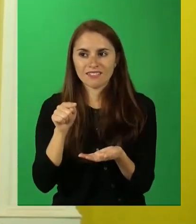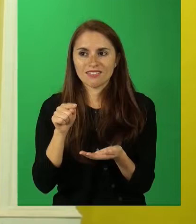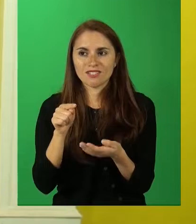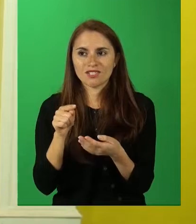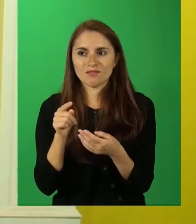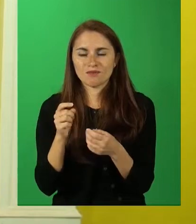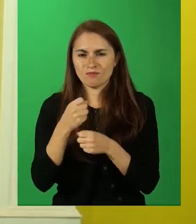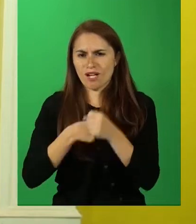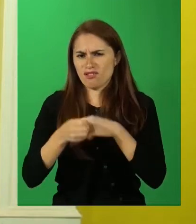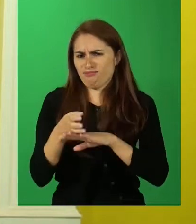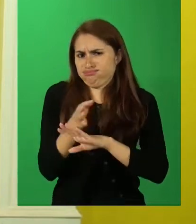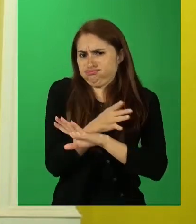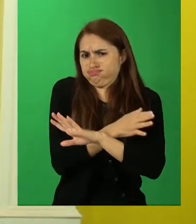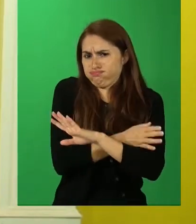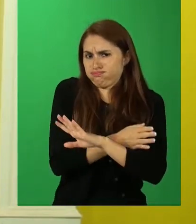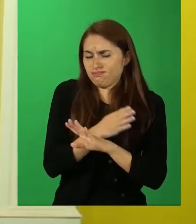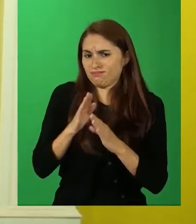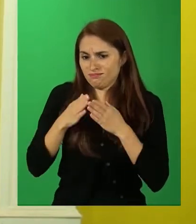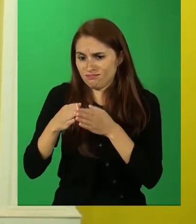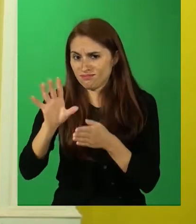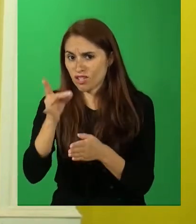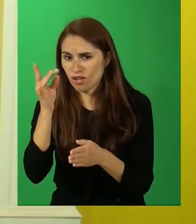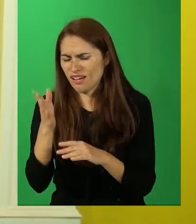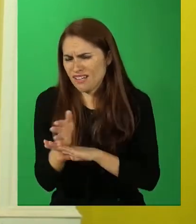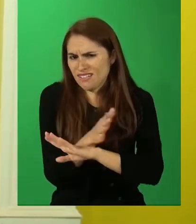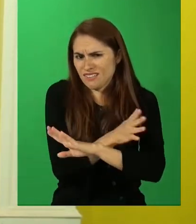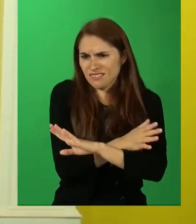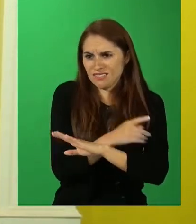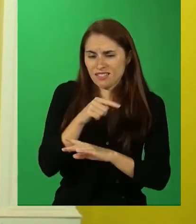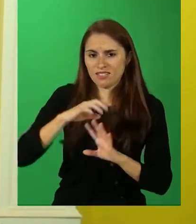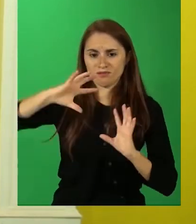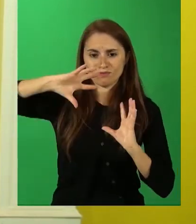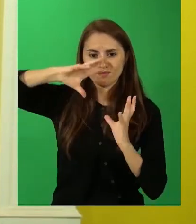descubrimiento y tiene en su centro al planeta Tierra.